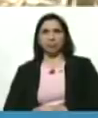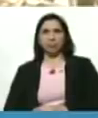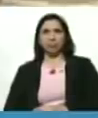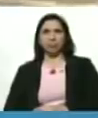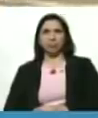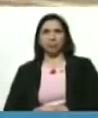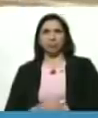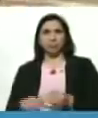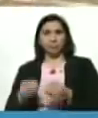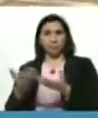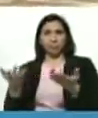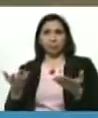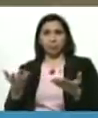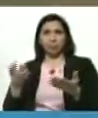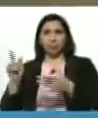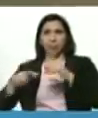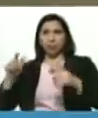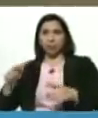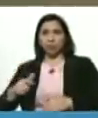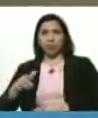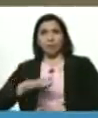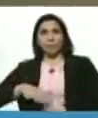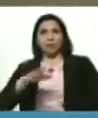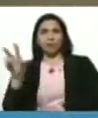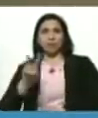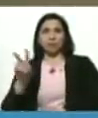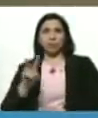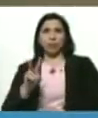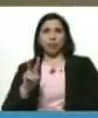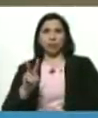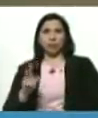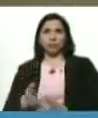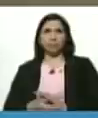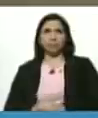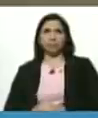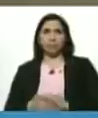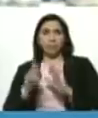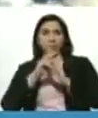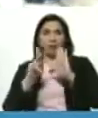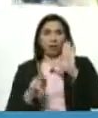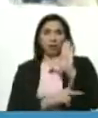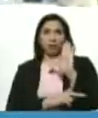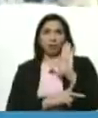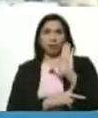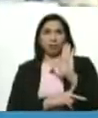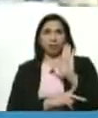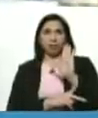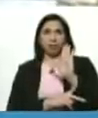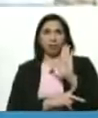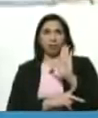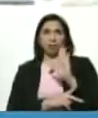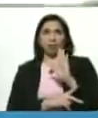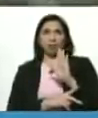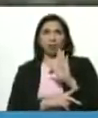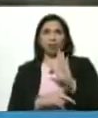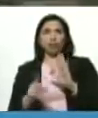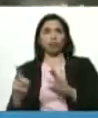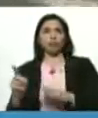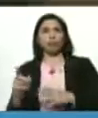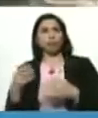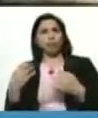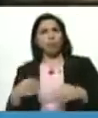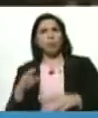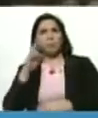había mucha gente emplazada en el suelo en los caobos no tanta gente como un día normal pero se había